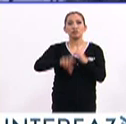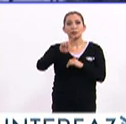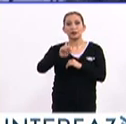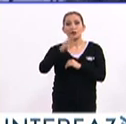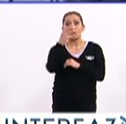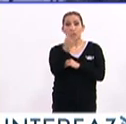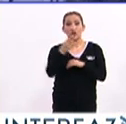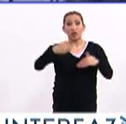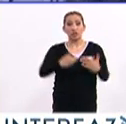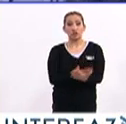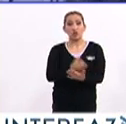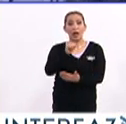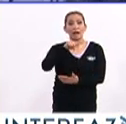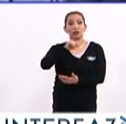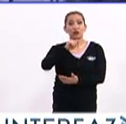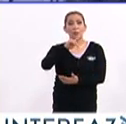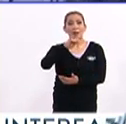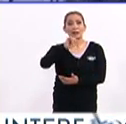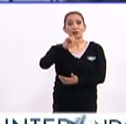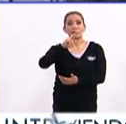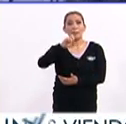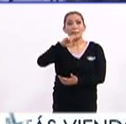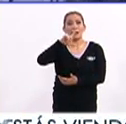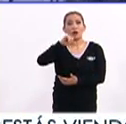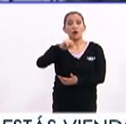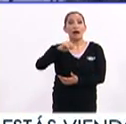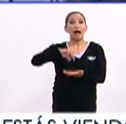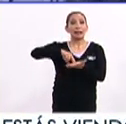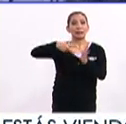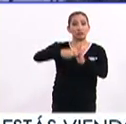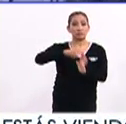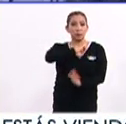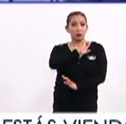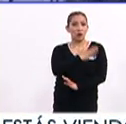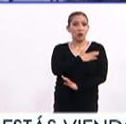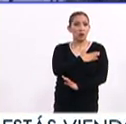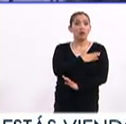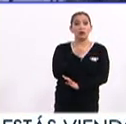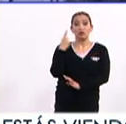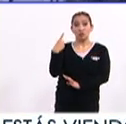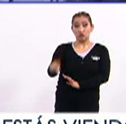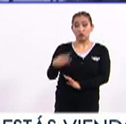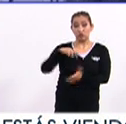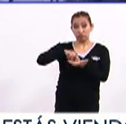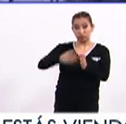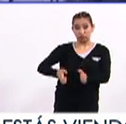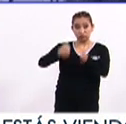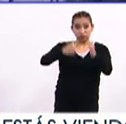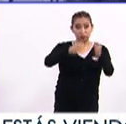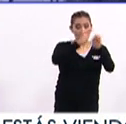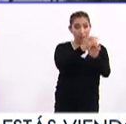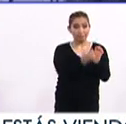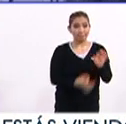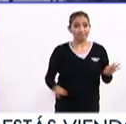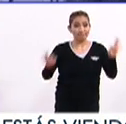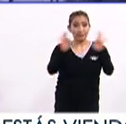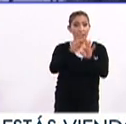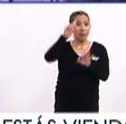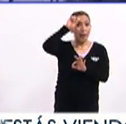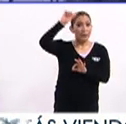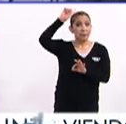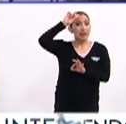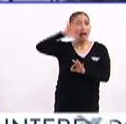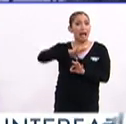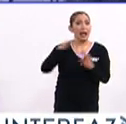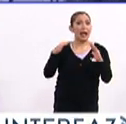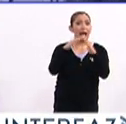En 1874 nació Antonio Palacios Ramilo, arquitecto español. Entre sus construcciones más destacadas de Madrid